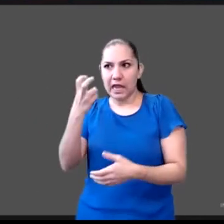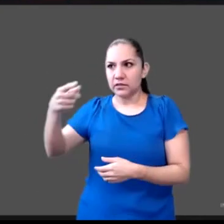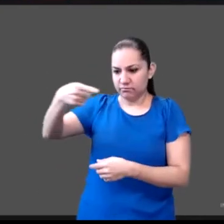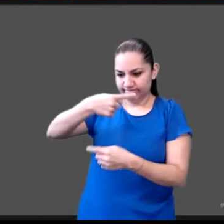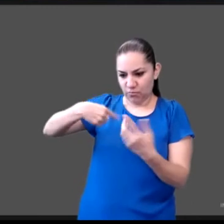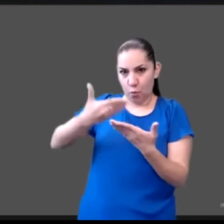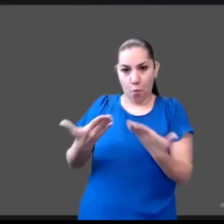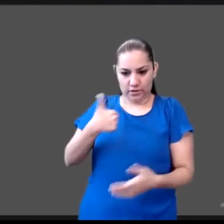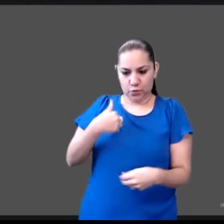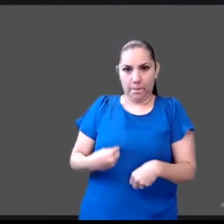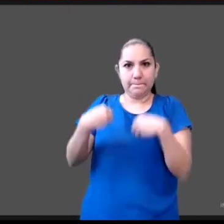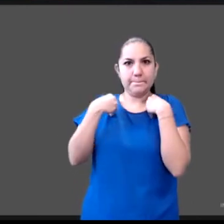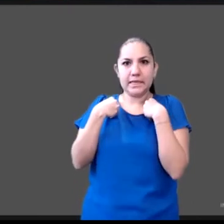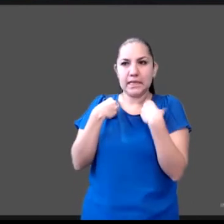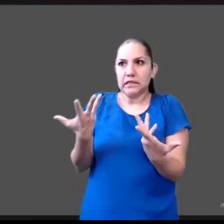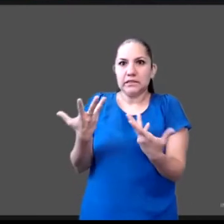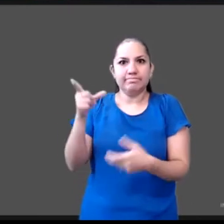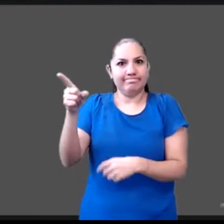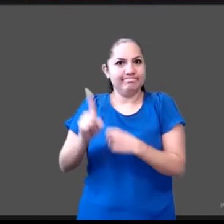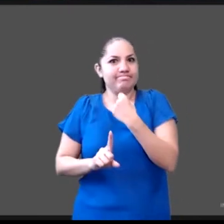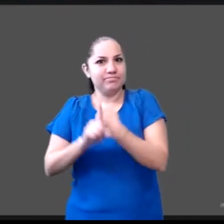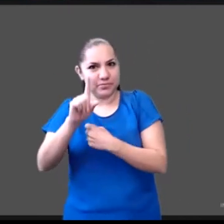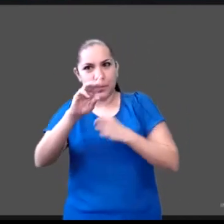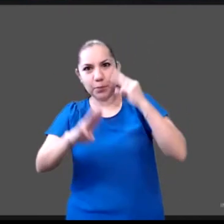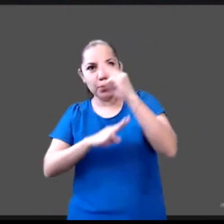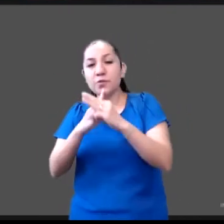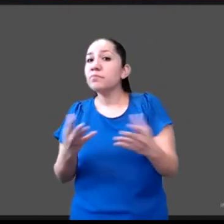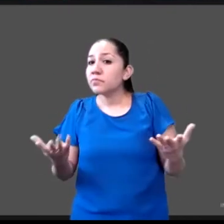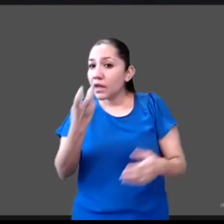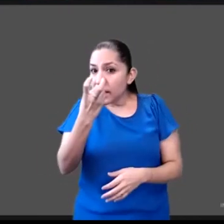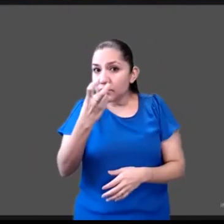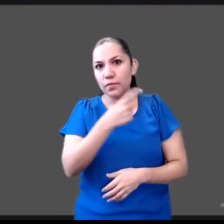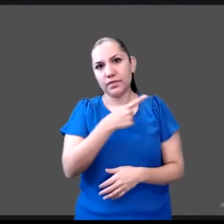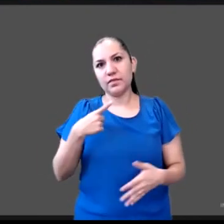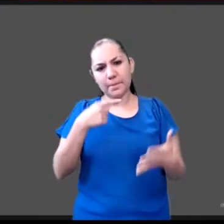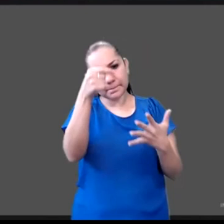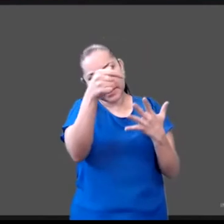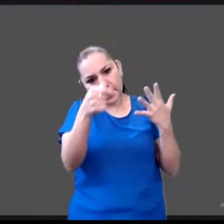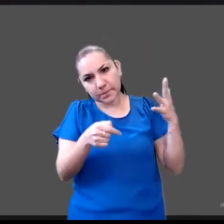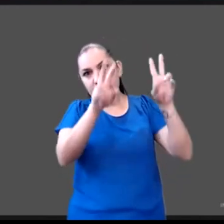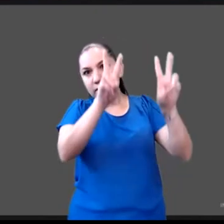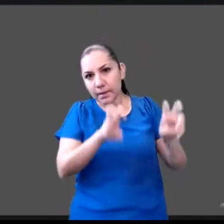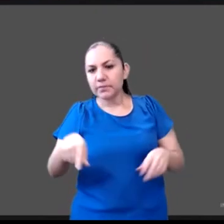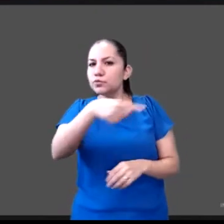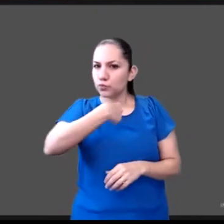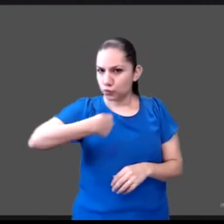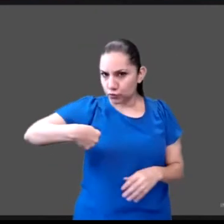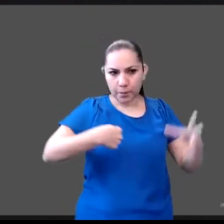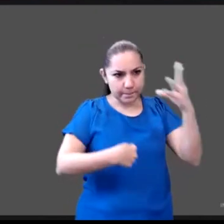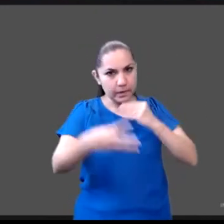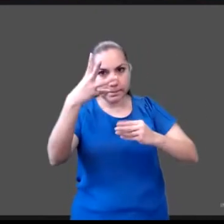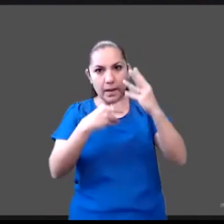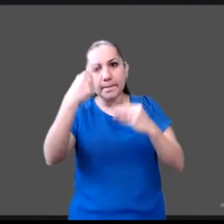para la vida, ¿no? Yo diría que hay que incorporar a la formación de personas, no solamente desde la